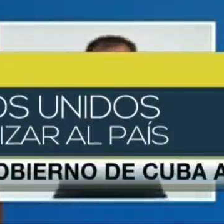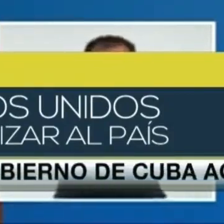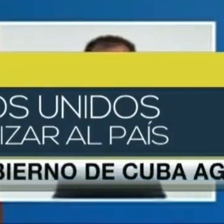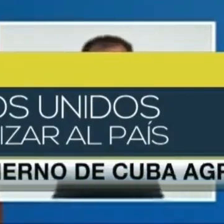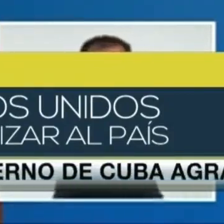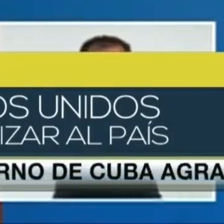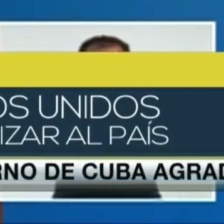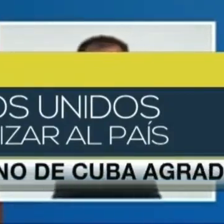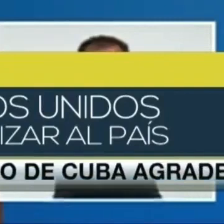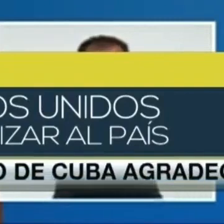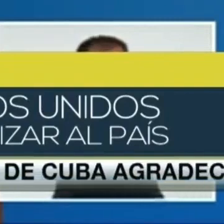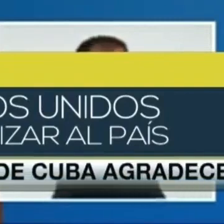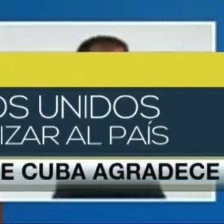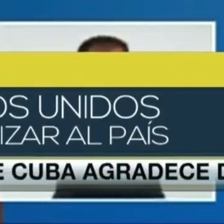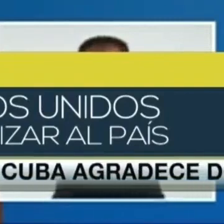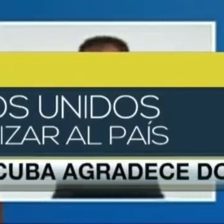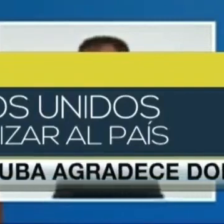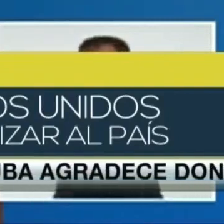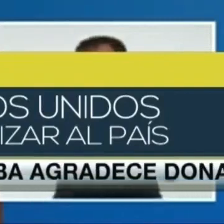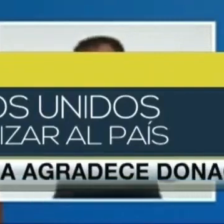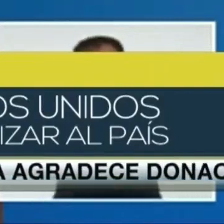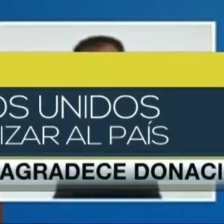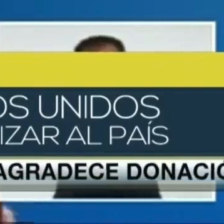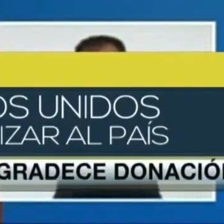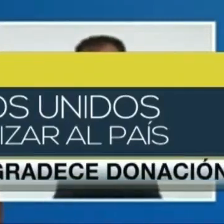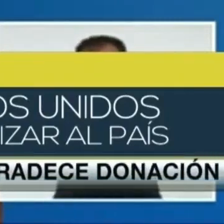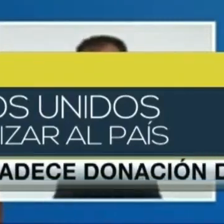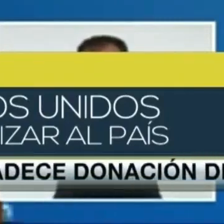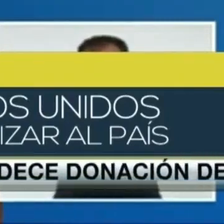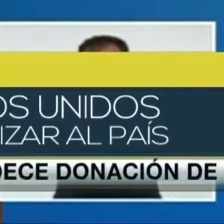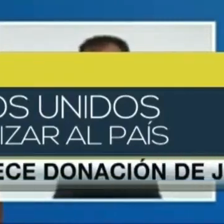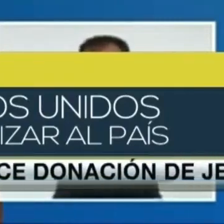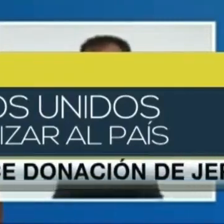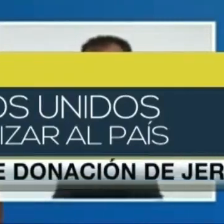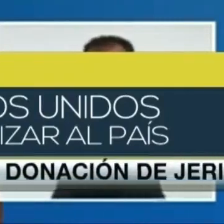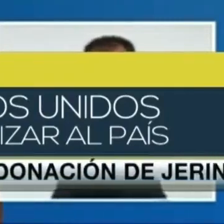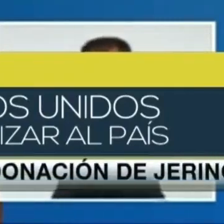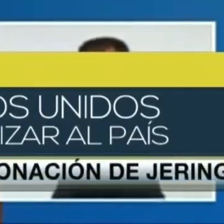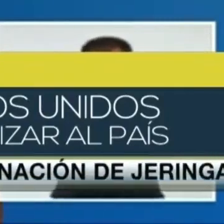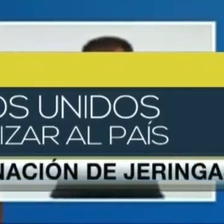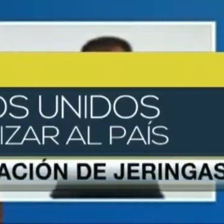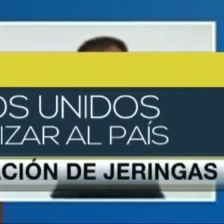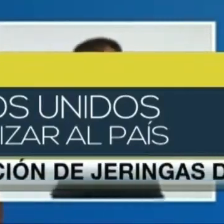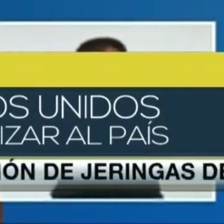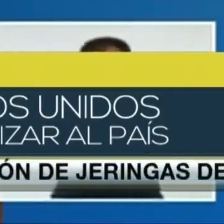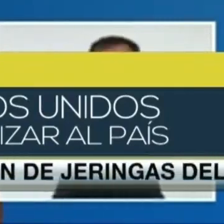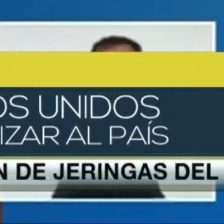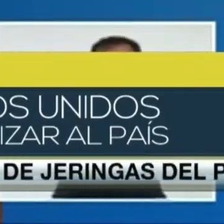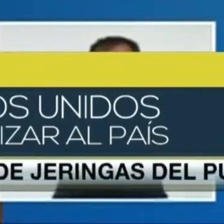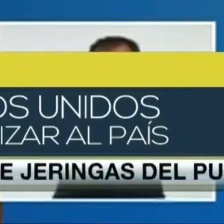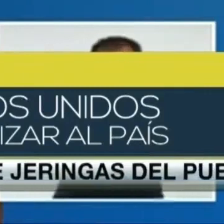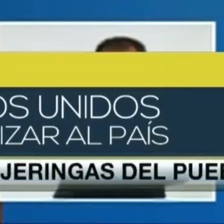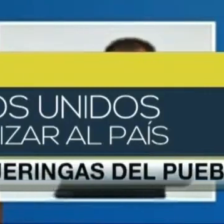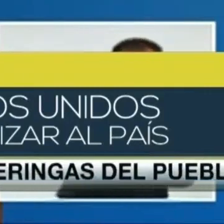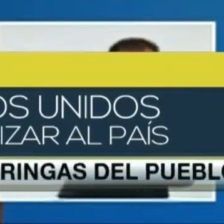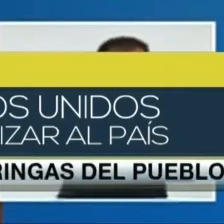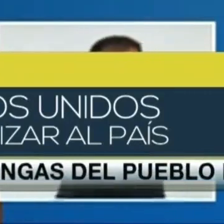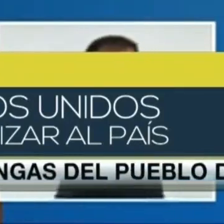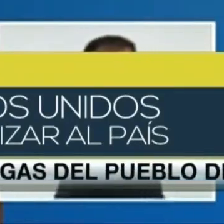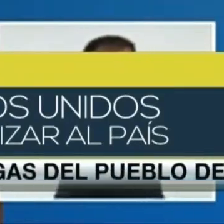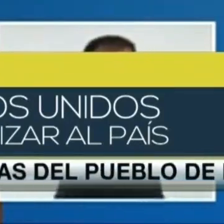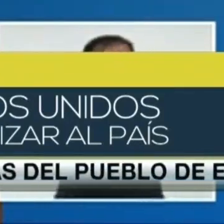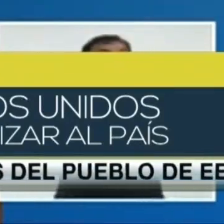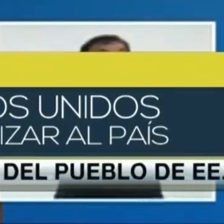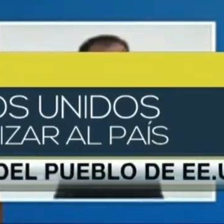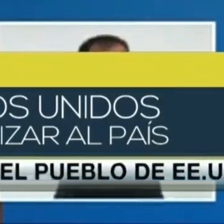gobiernos a raíz de esta operación política contra Cuba, tendría que reconocer, para actuar